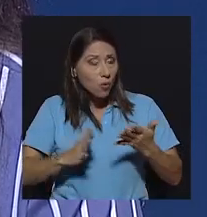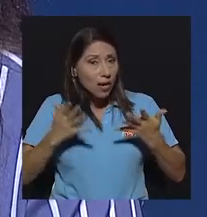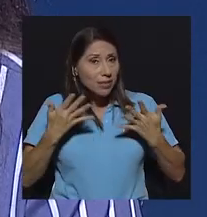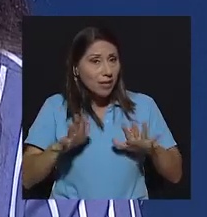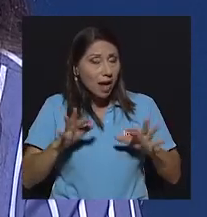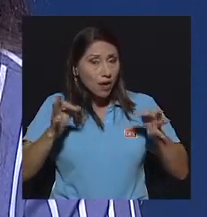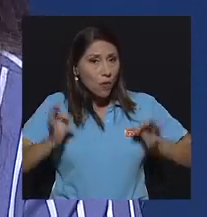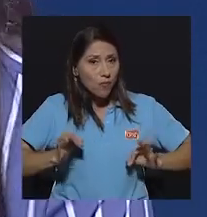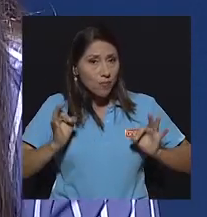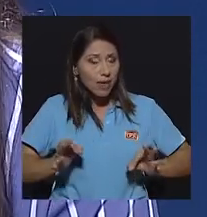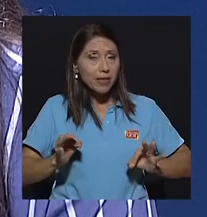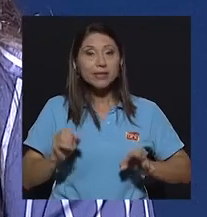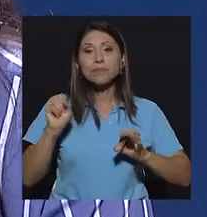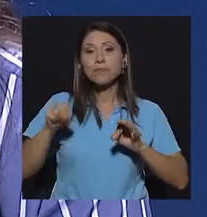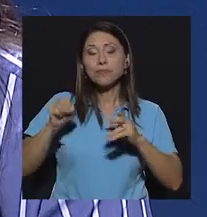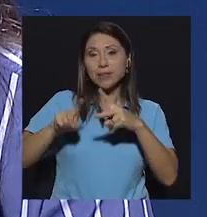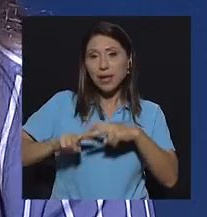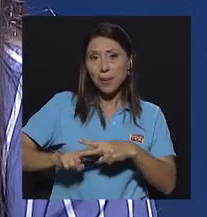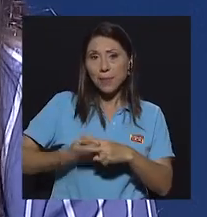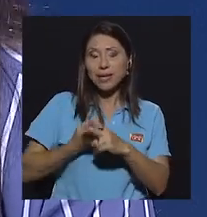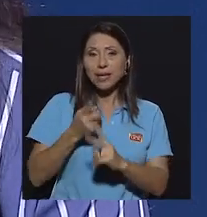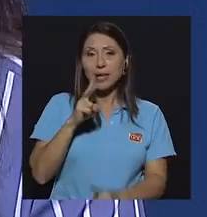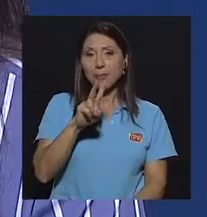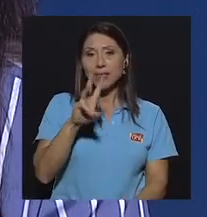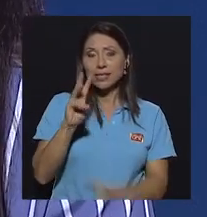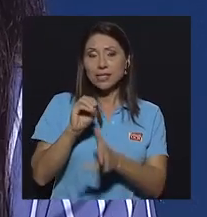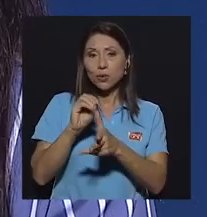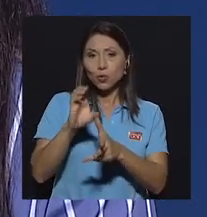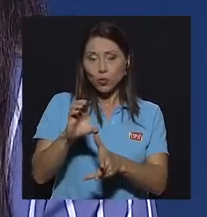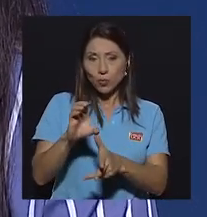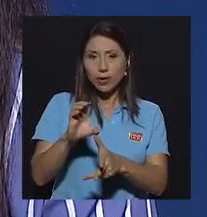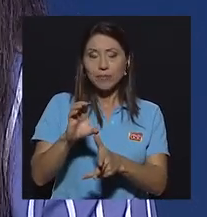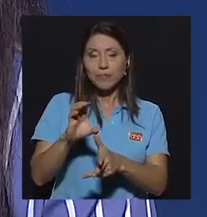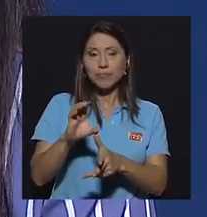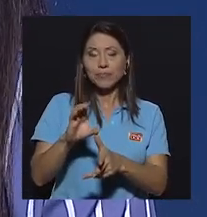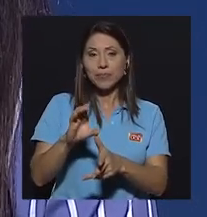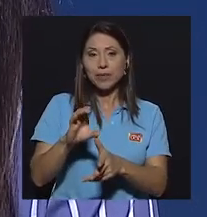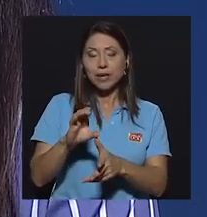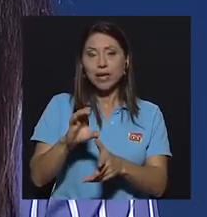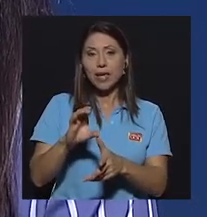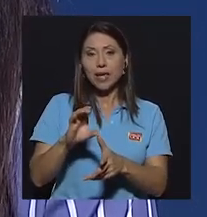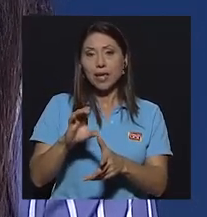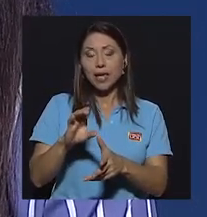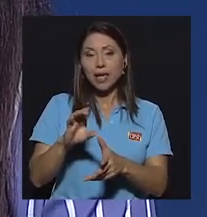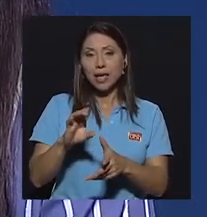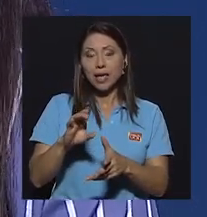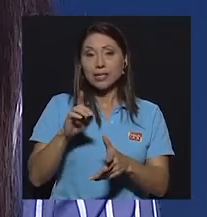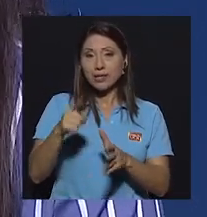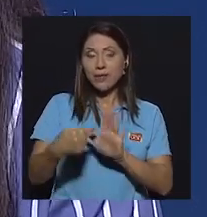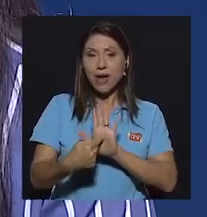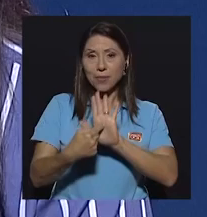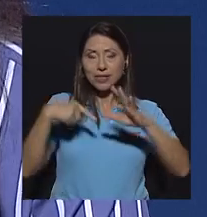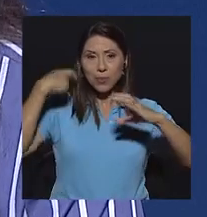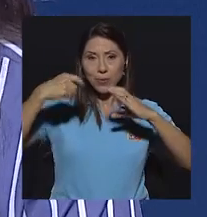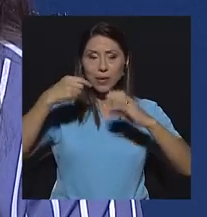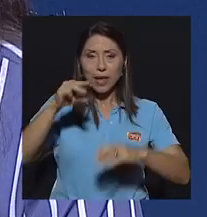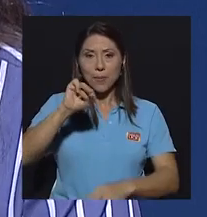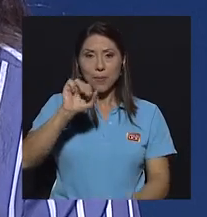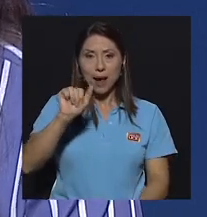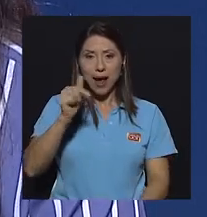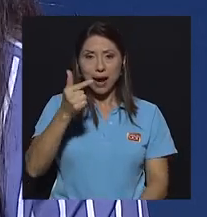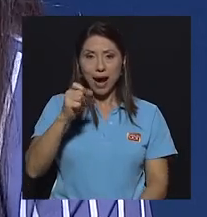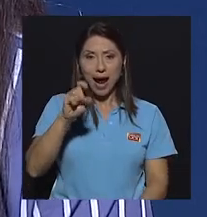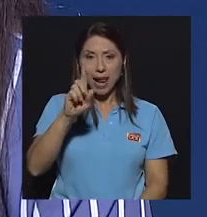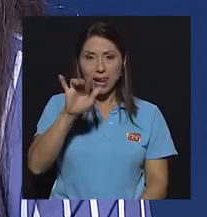algunas confirmadas? Sí, a partir del 26 de octubre vamos a tenerla, vamos a presentarla en el